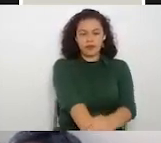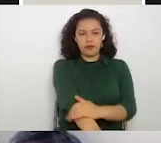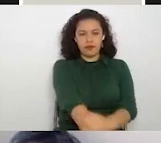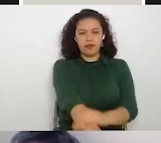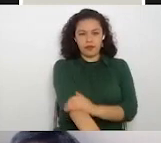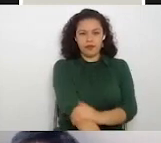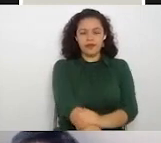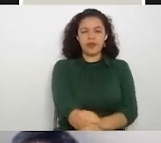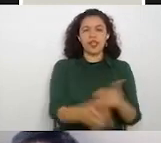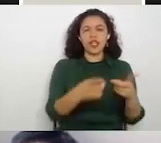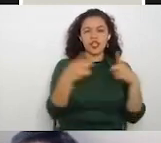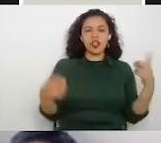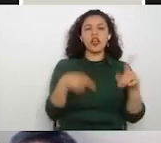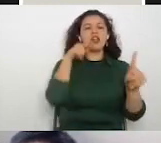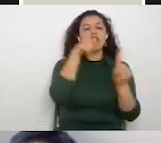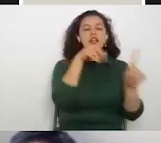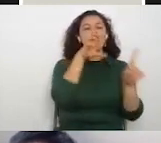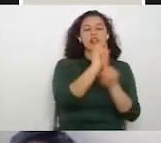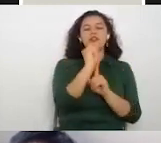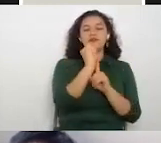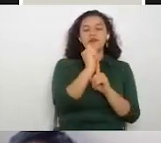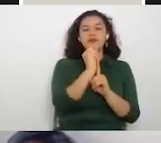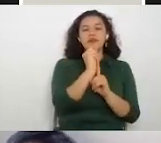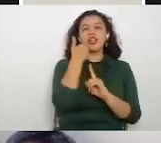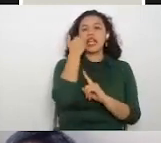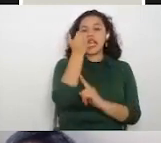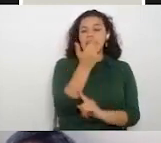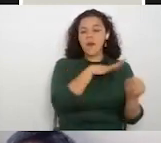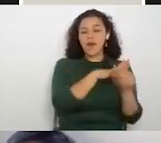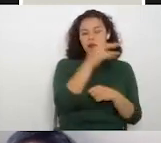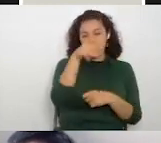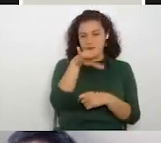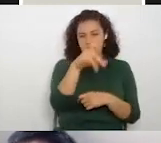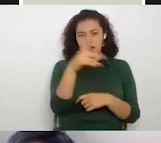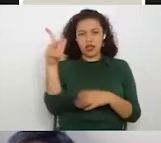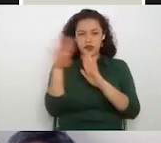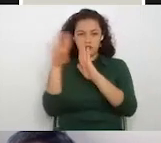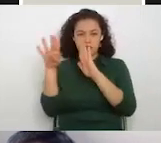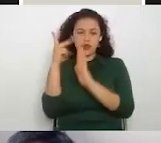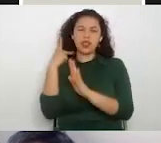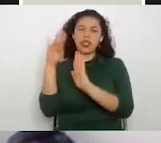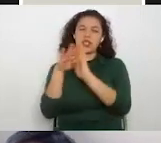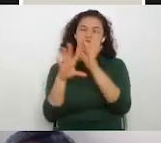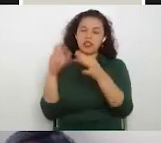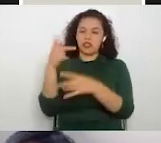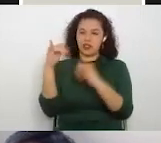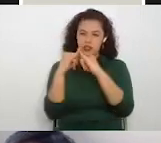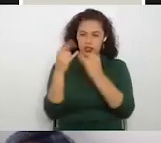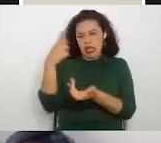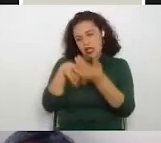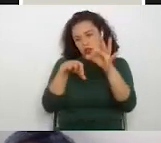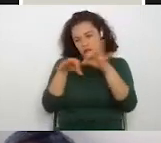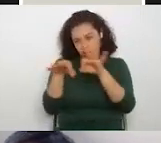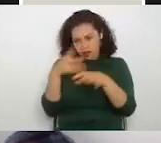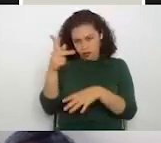desarrollar o diseñar el objetivo que tendría el Manual de Políticas y Procedimientos de la institución en la que colaboran.